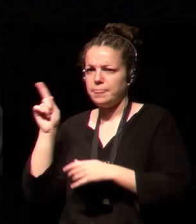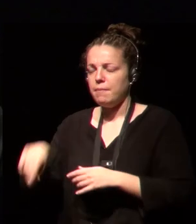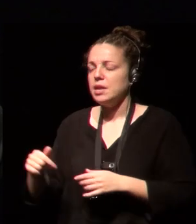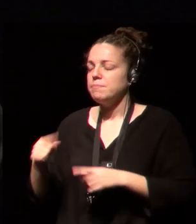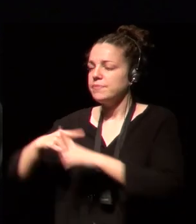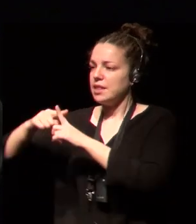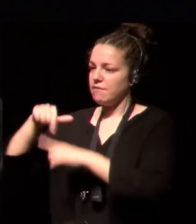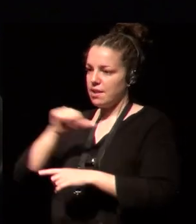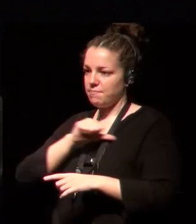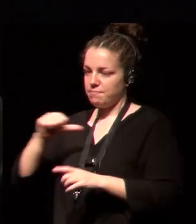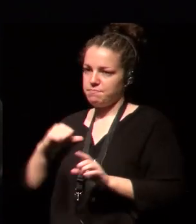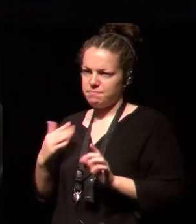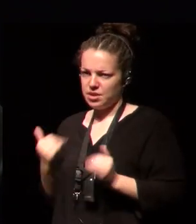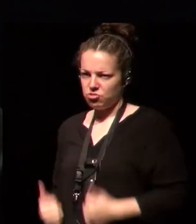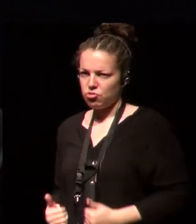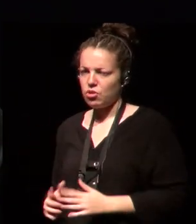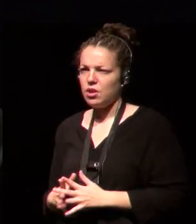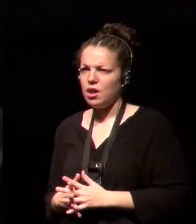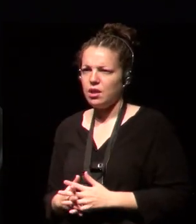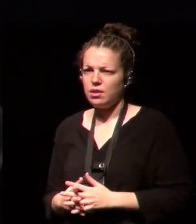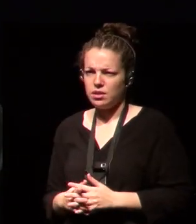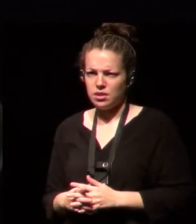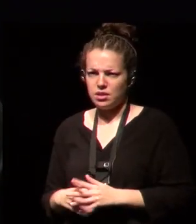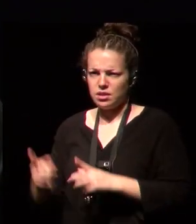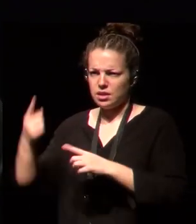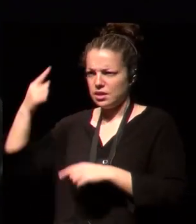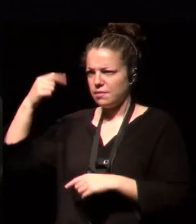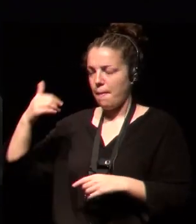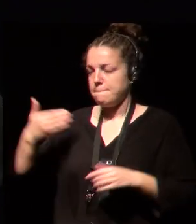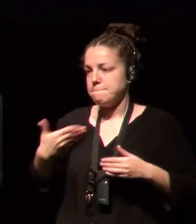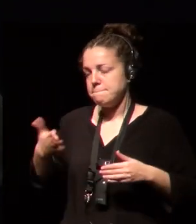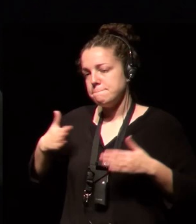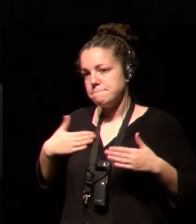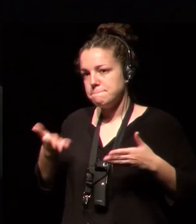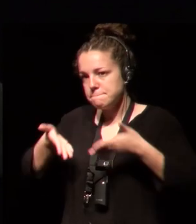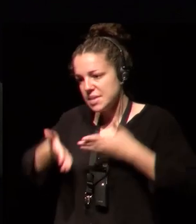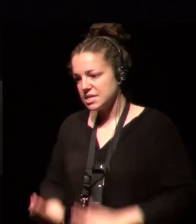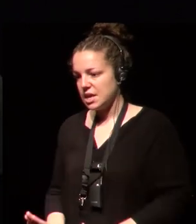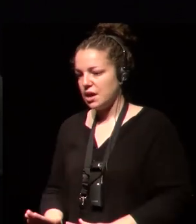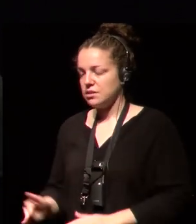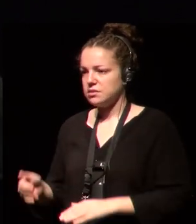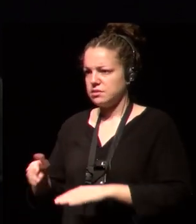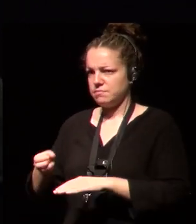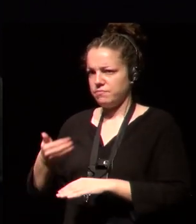saber darle un futuro a mis hijas. Giving a future, I want a future for my children.